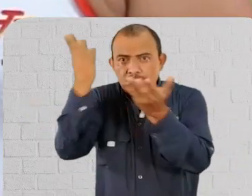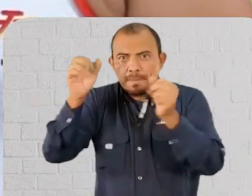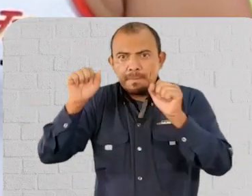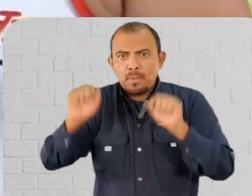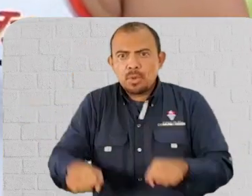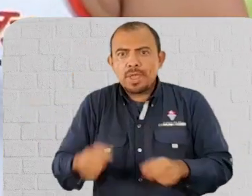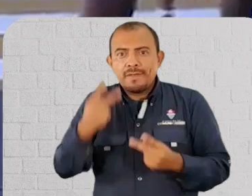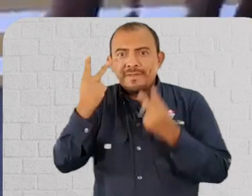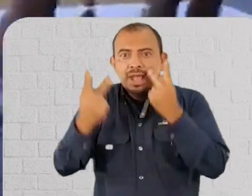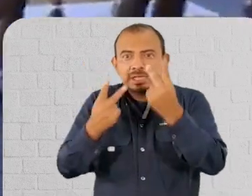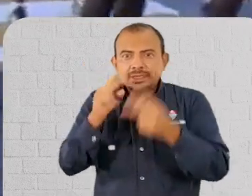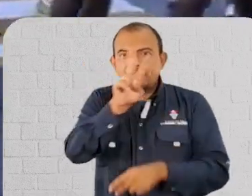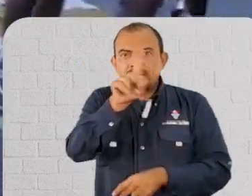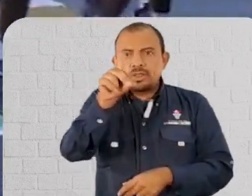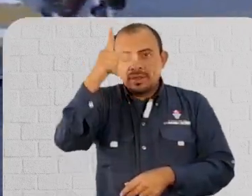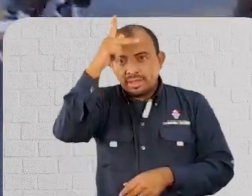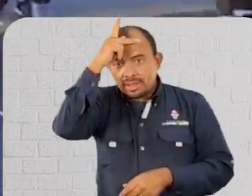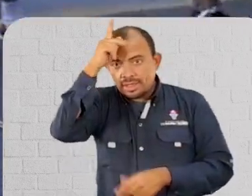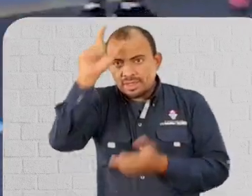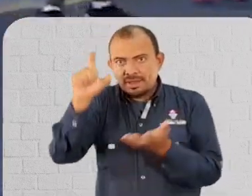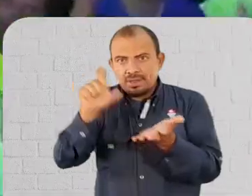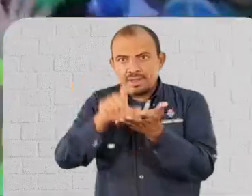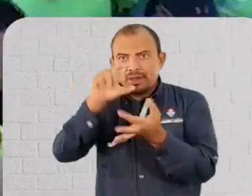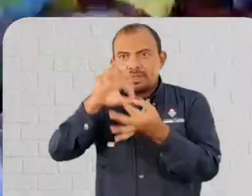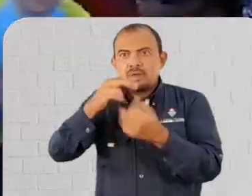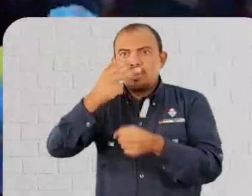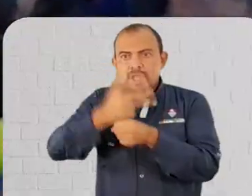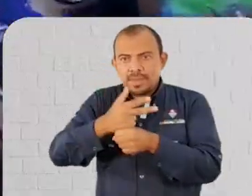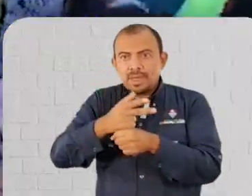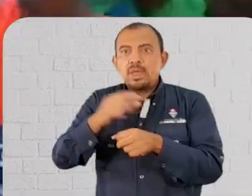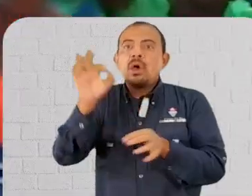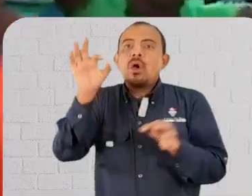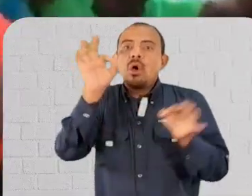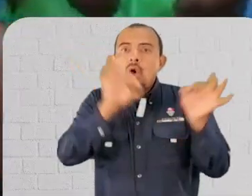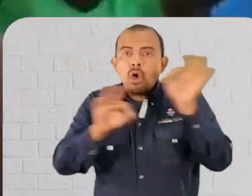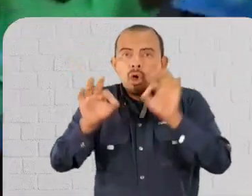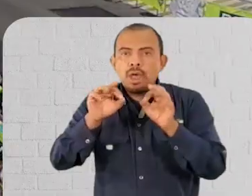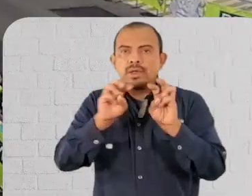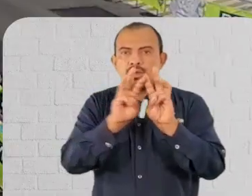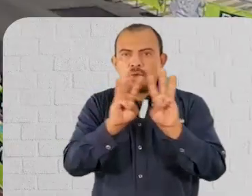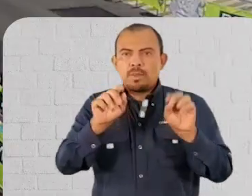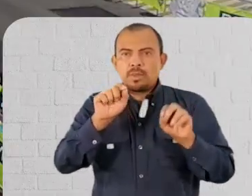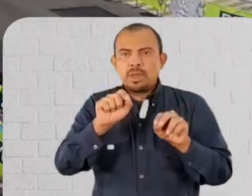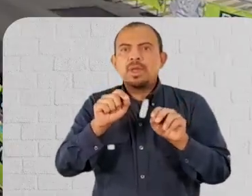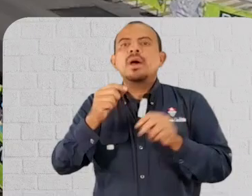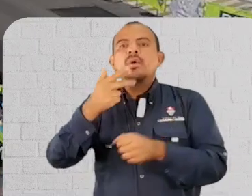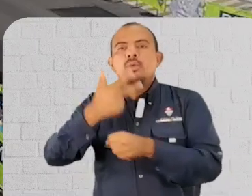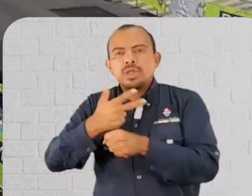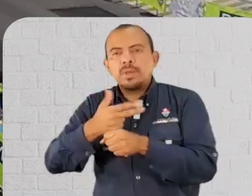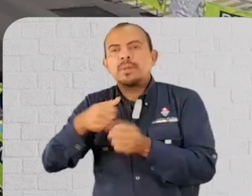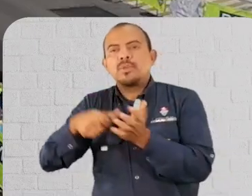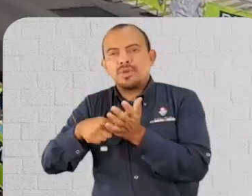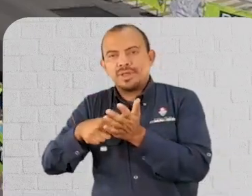más información, puede visitar 21K Ciudad de Guatemala en Facebook o